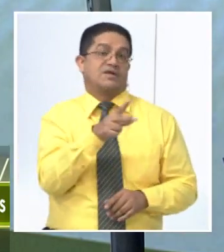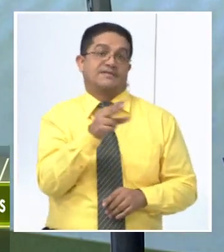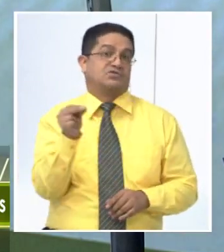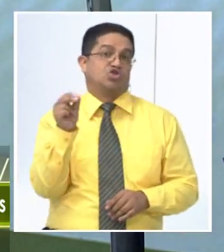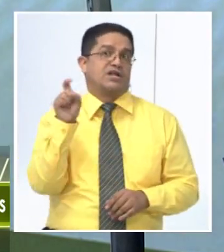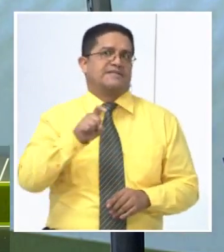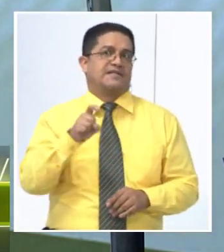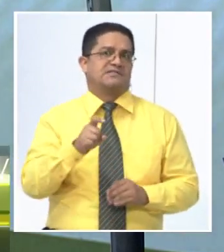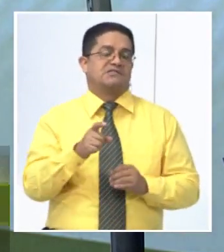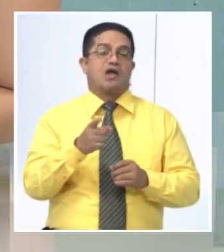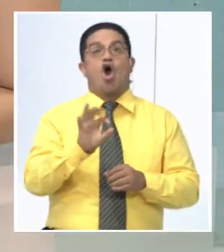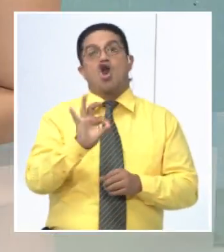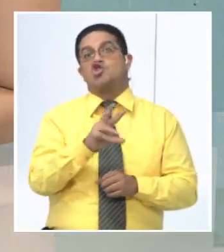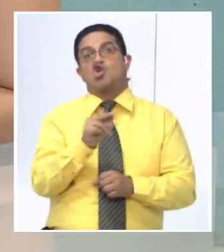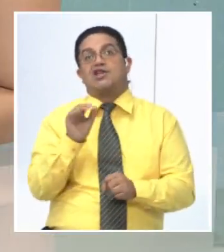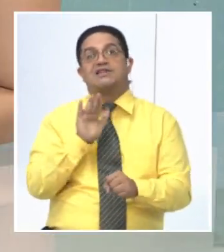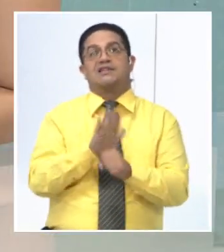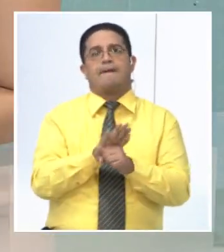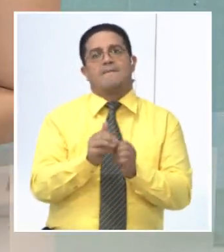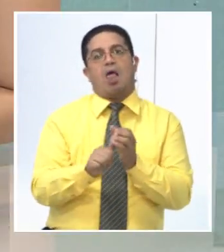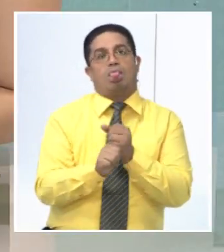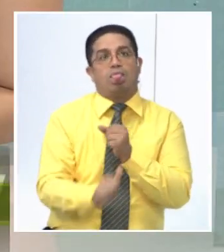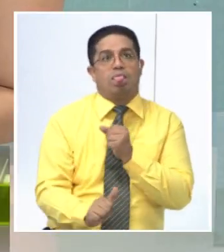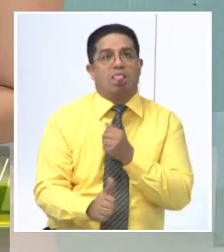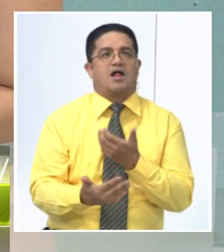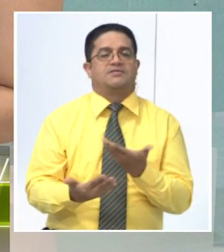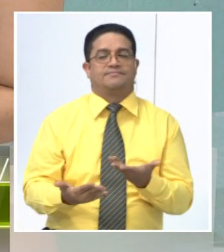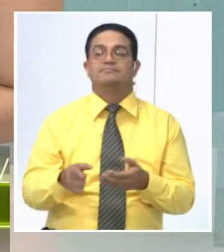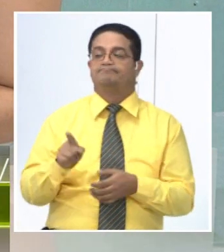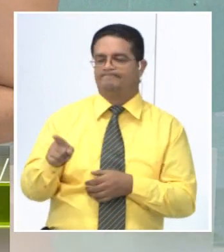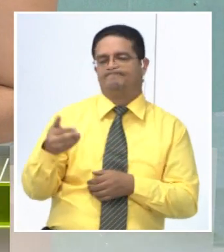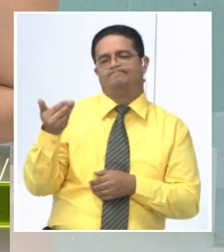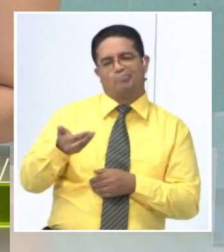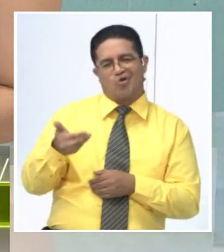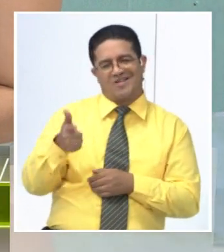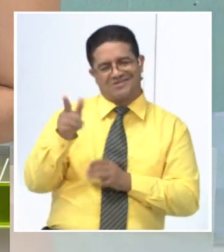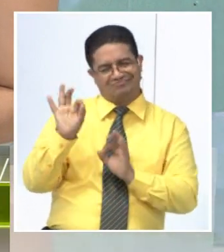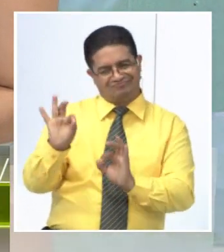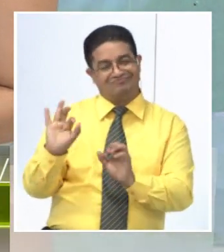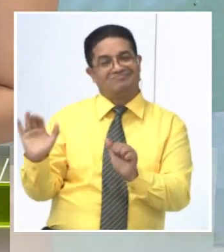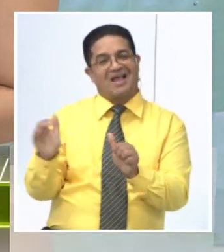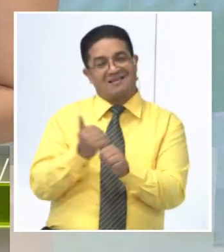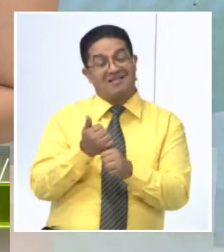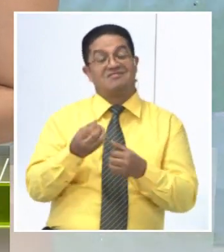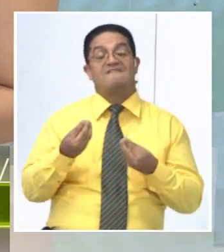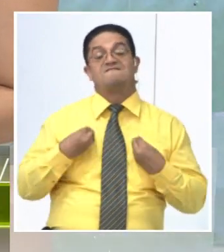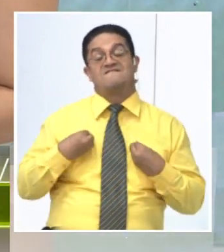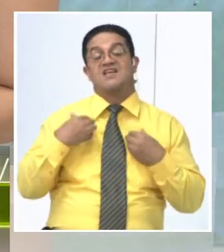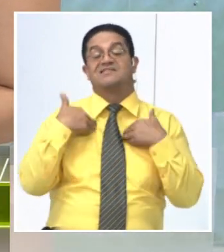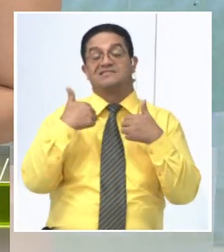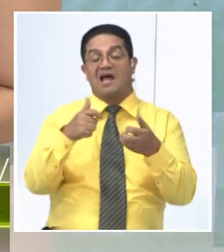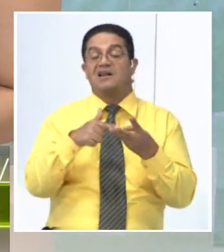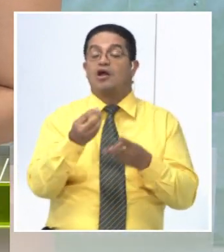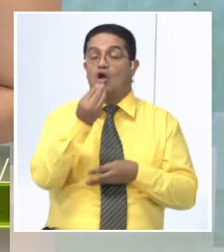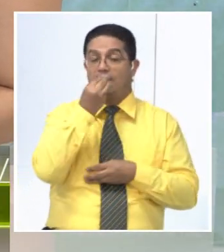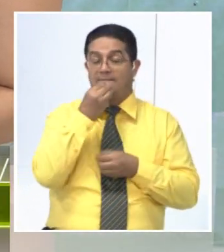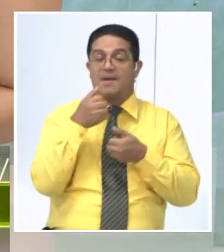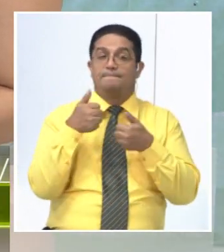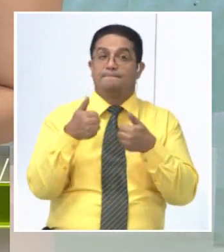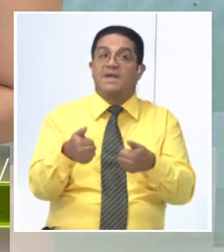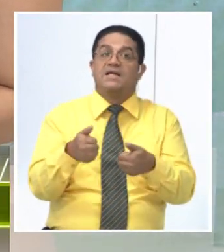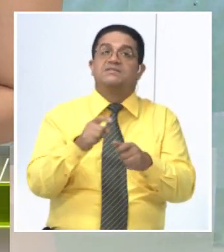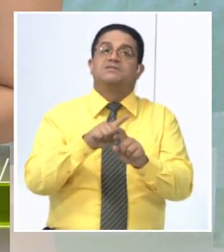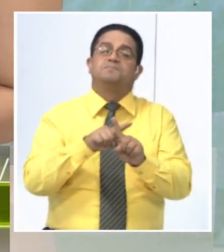estreñido. Por supuesto. Vemos entonces la importancia del diagnóstico oportuno, una vida sana, buena alimentación. Pero ¿cuáles son